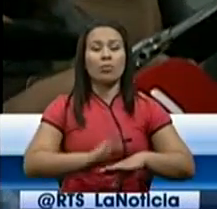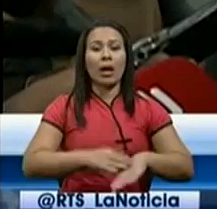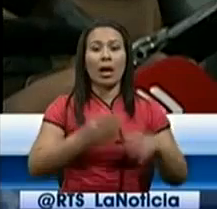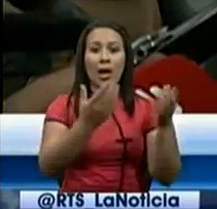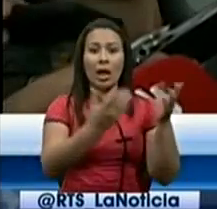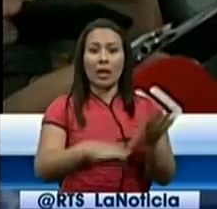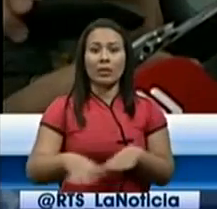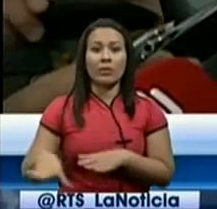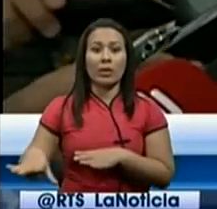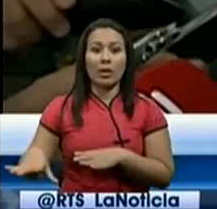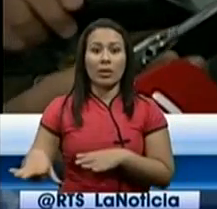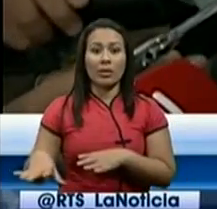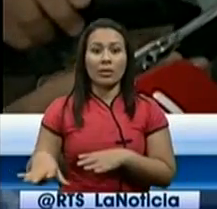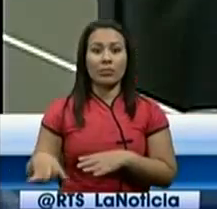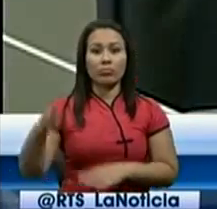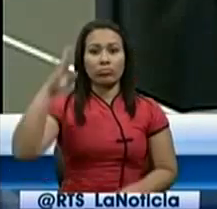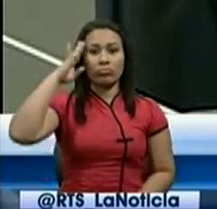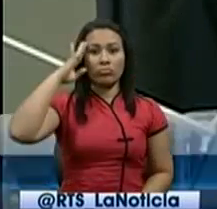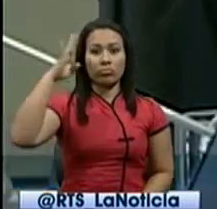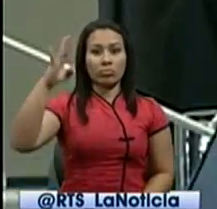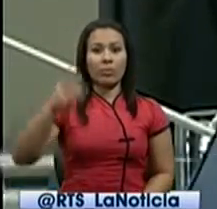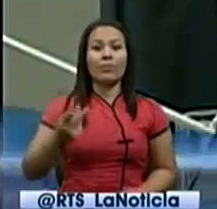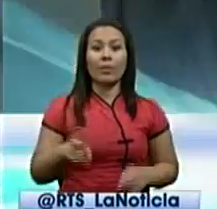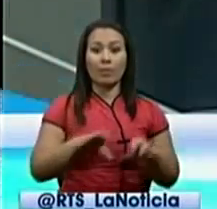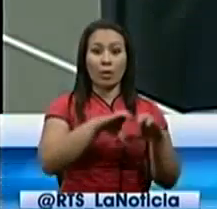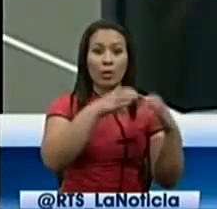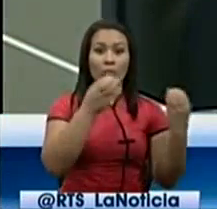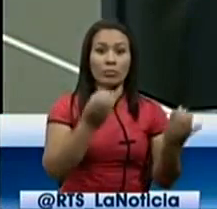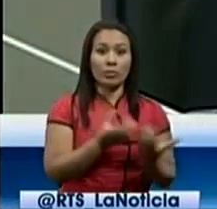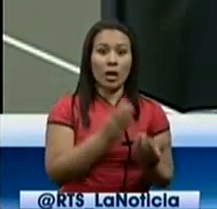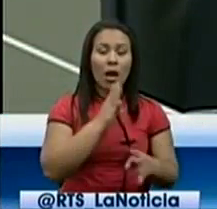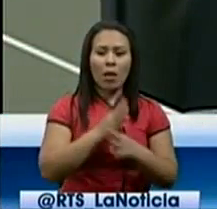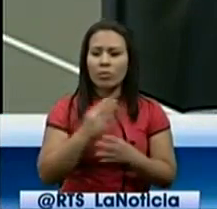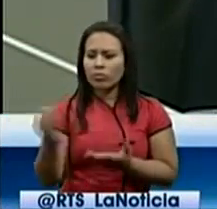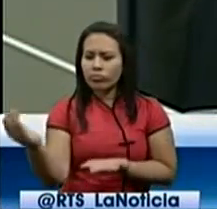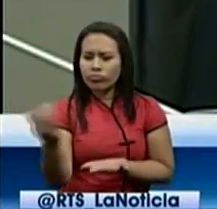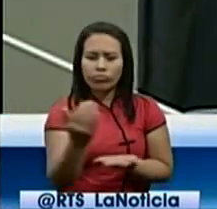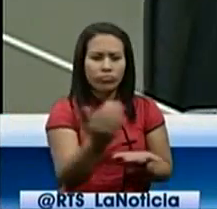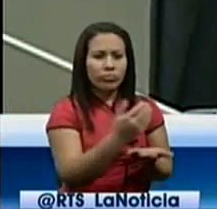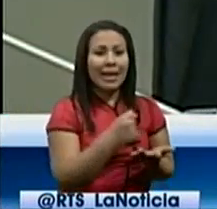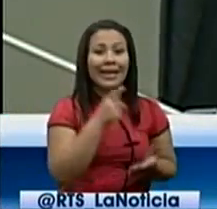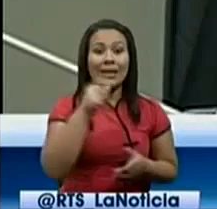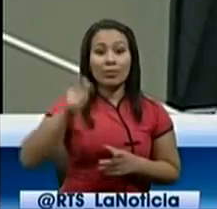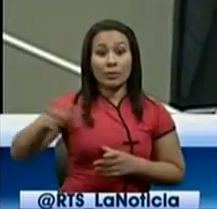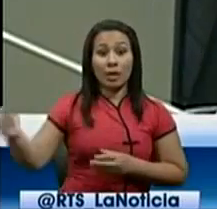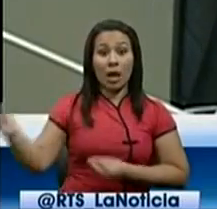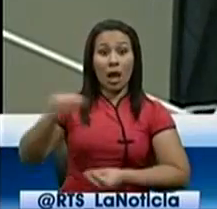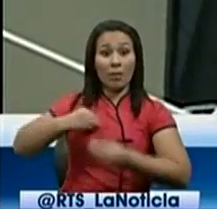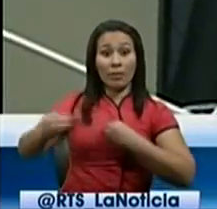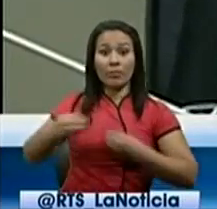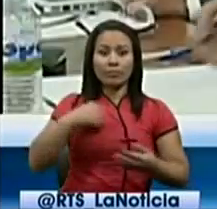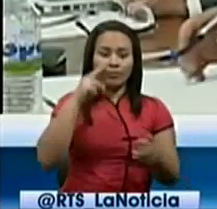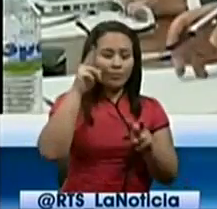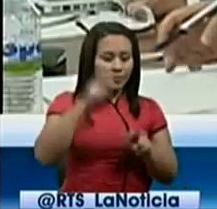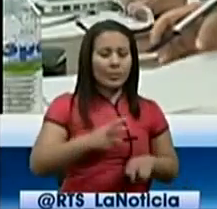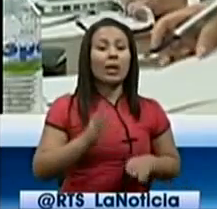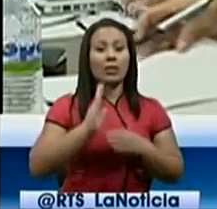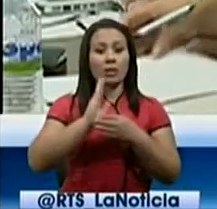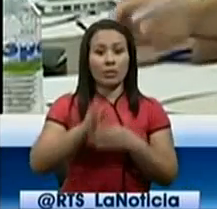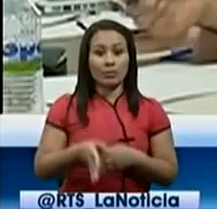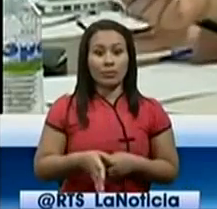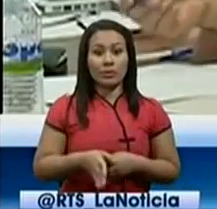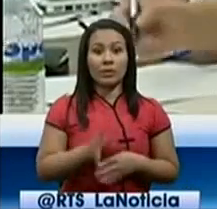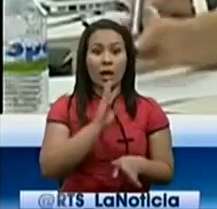actividades como militar. La comisión se ha comprometido a acoger las observaciones del asambleísta y espera poder convocar en las